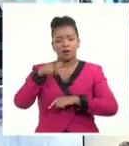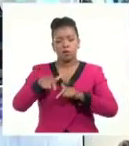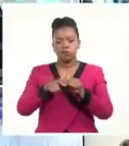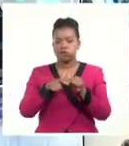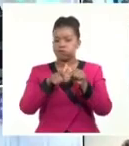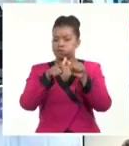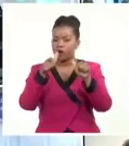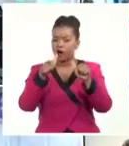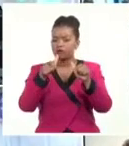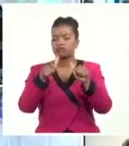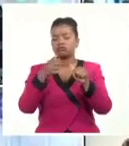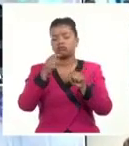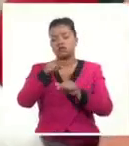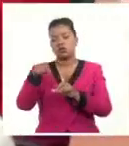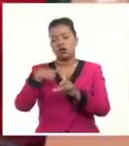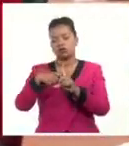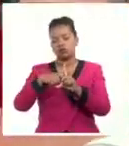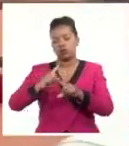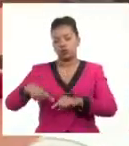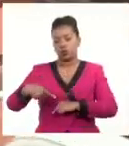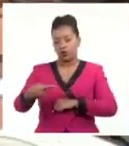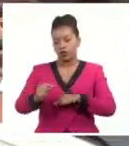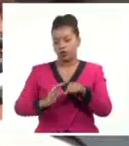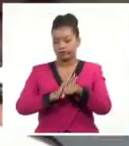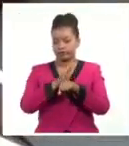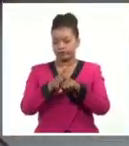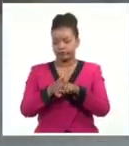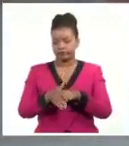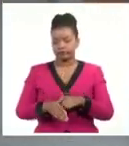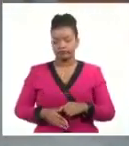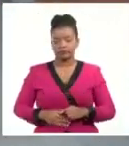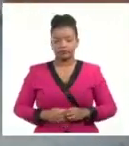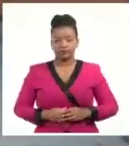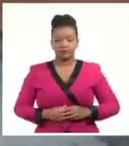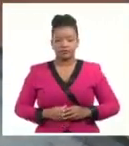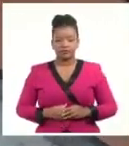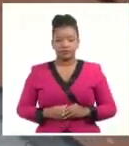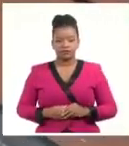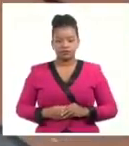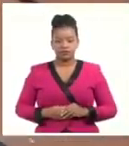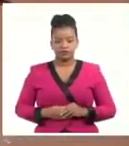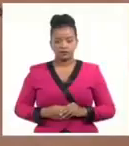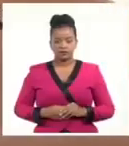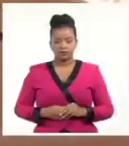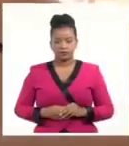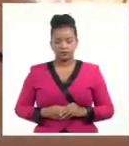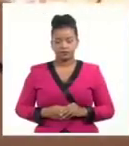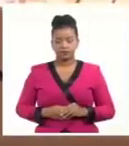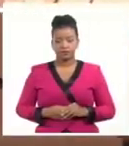positivos diarios al nuevo coronavirus. Wilmer Rodríguez Fernández, Sistema Informativo de la Televisión Cubana.